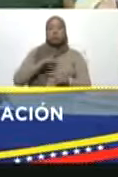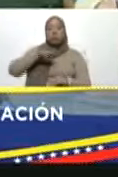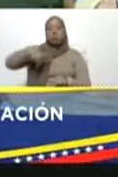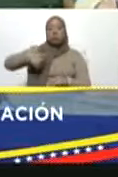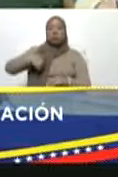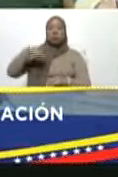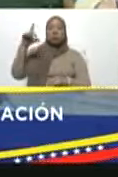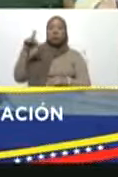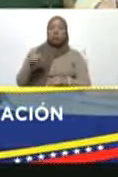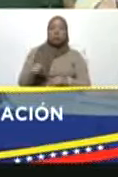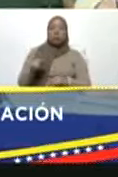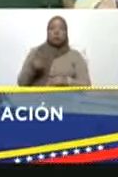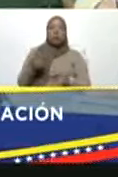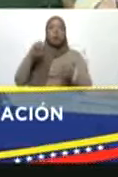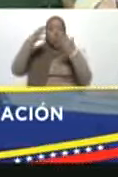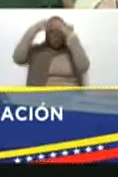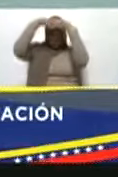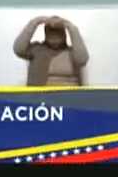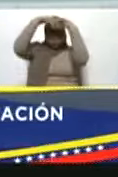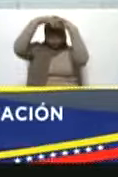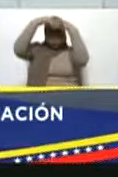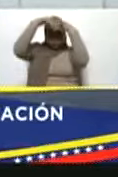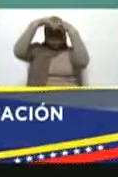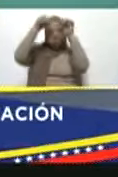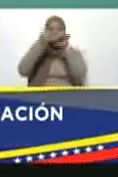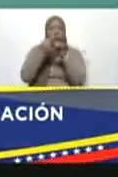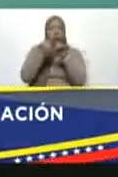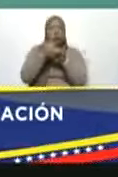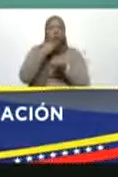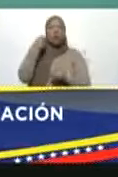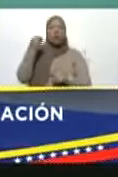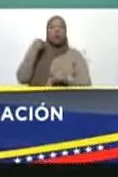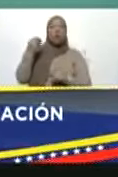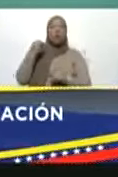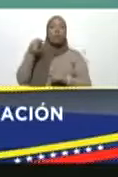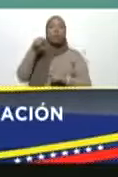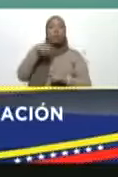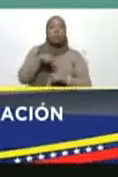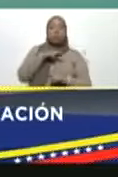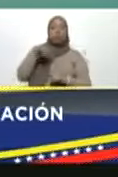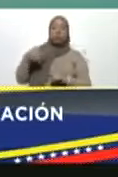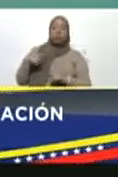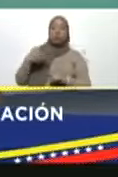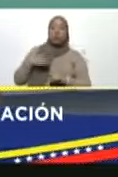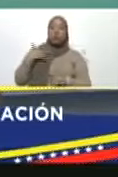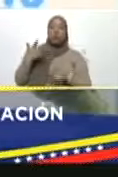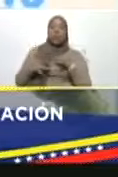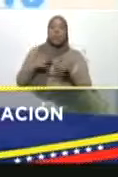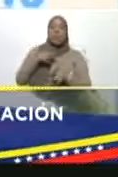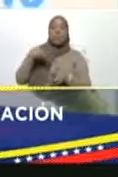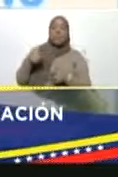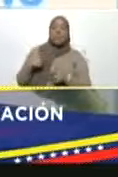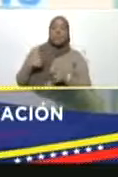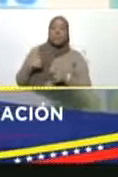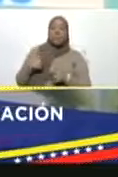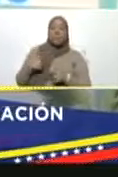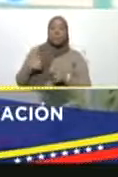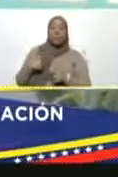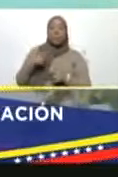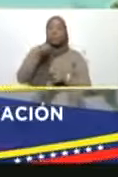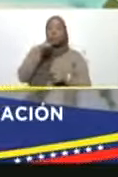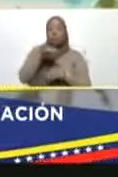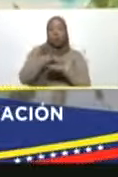niveles cognitivos de la juventud, que hoy pues podemos decir, como le dice usted, los genios